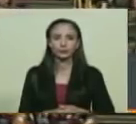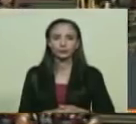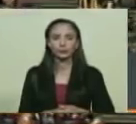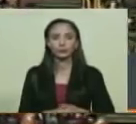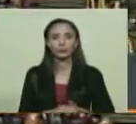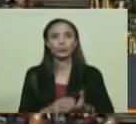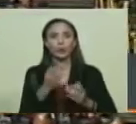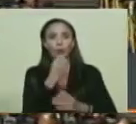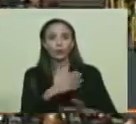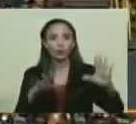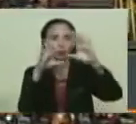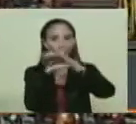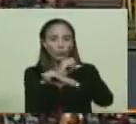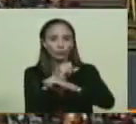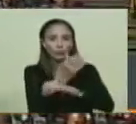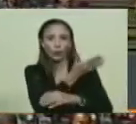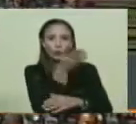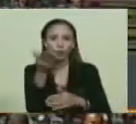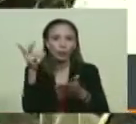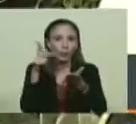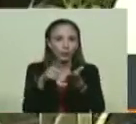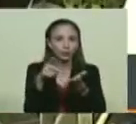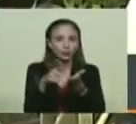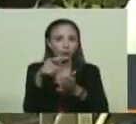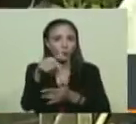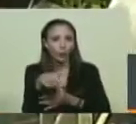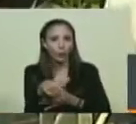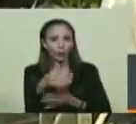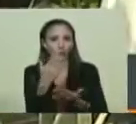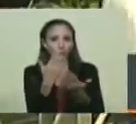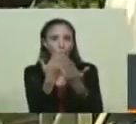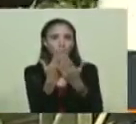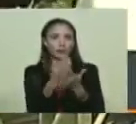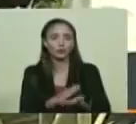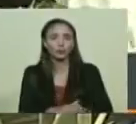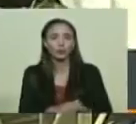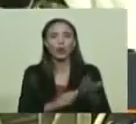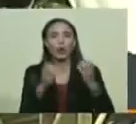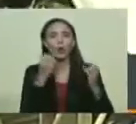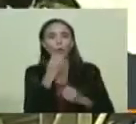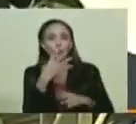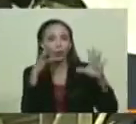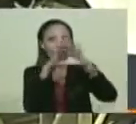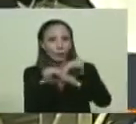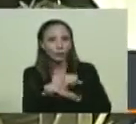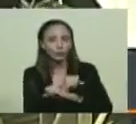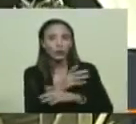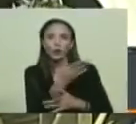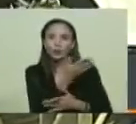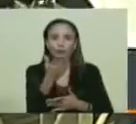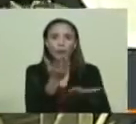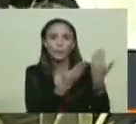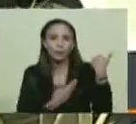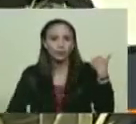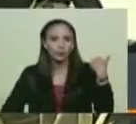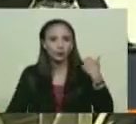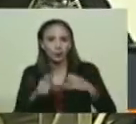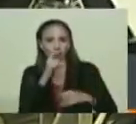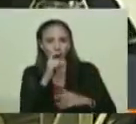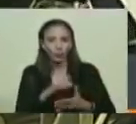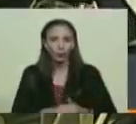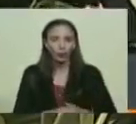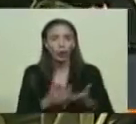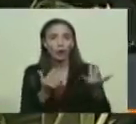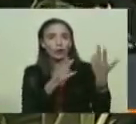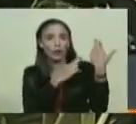Buenas noches a todos los presentes, ciudadano presidente de la República, Nicolás Maduro, comandante en jefe de la Fuerza